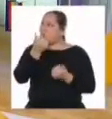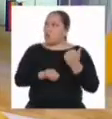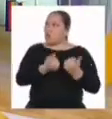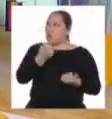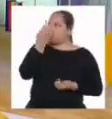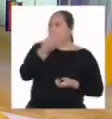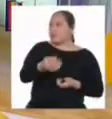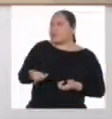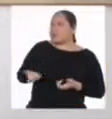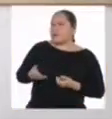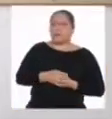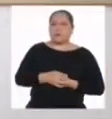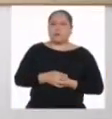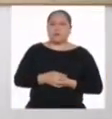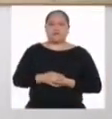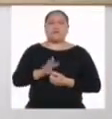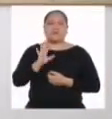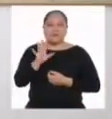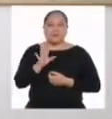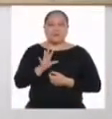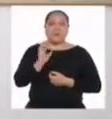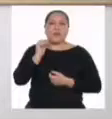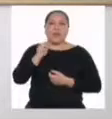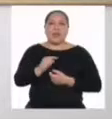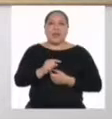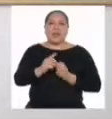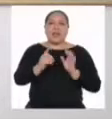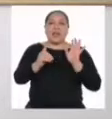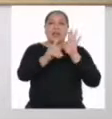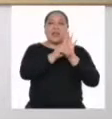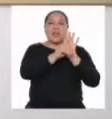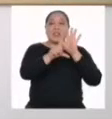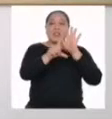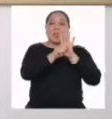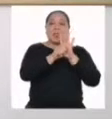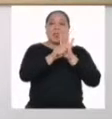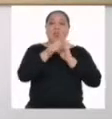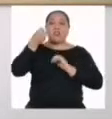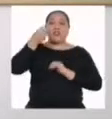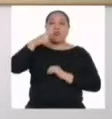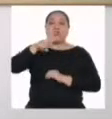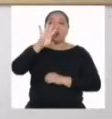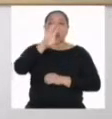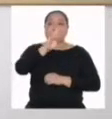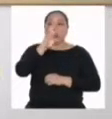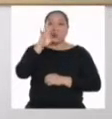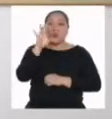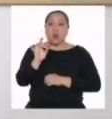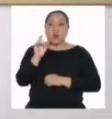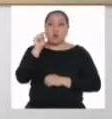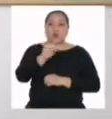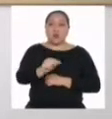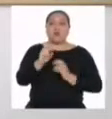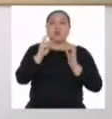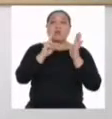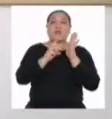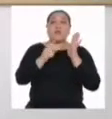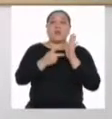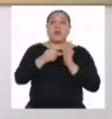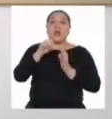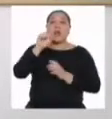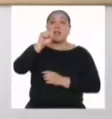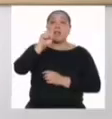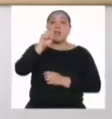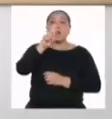¿Qué son en realidad? Bueno, según el decreto legislativo 1278, concibe a los